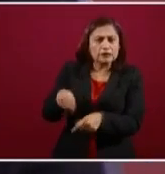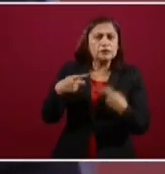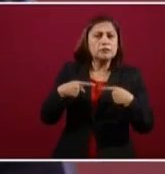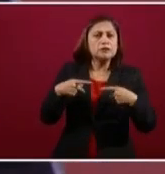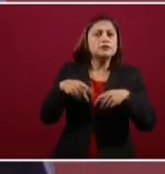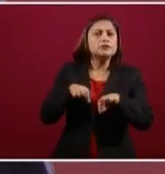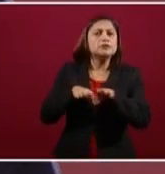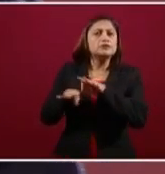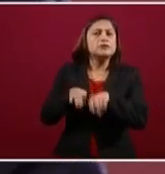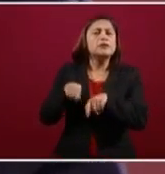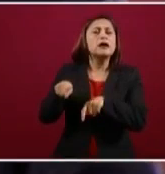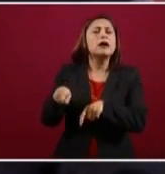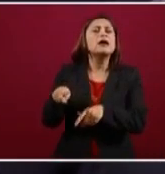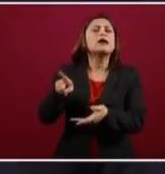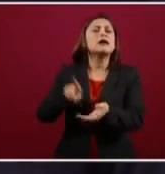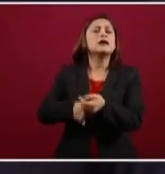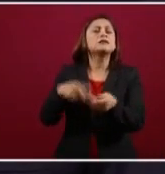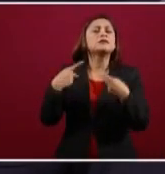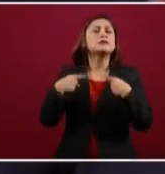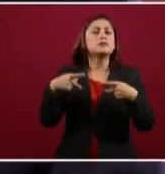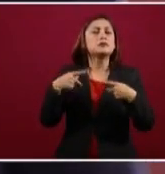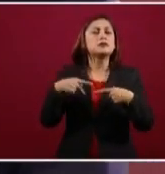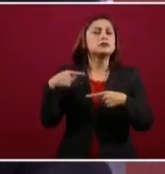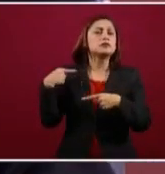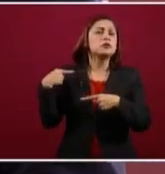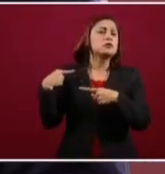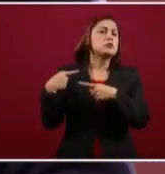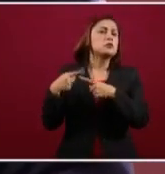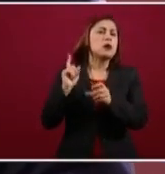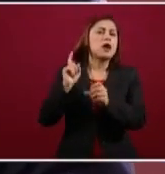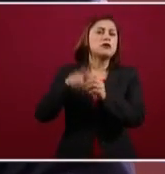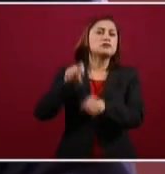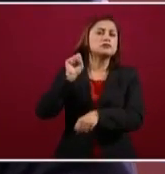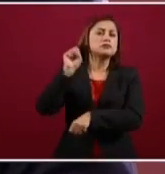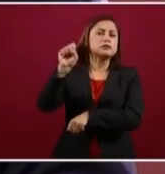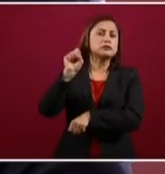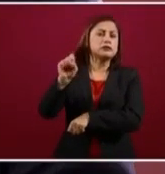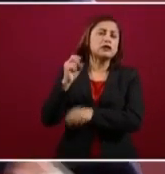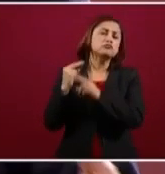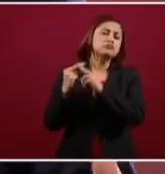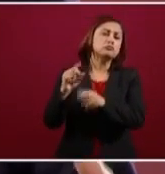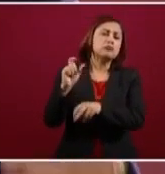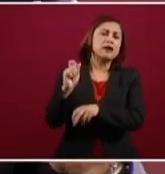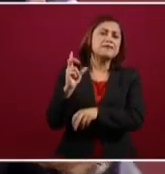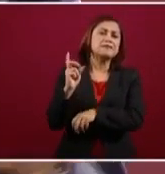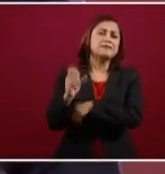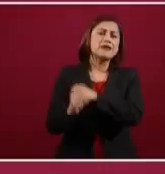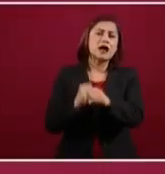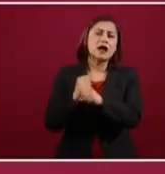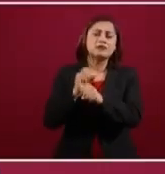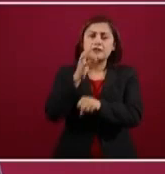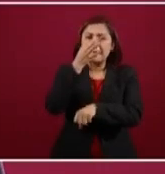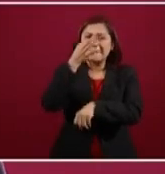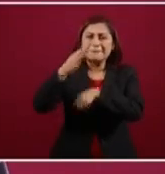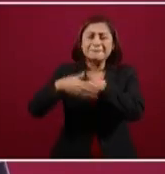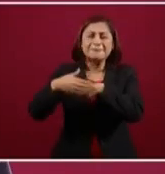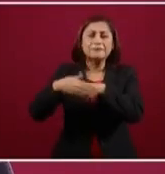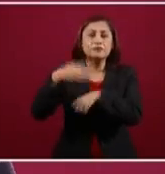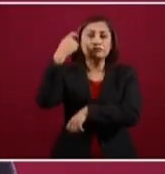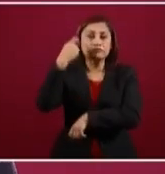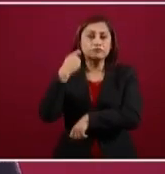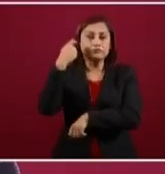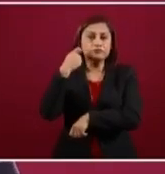que llevan 20, 30 años, bueno, que ya están a punto de jubilarse. Ellos mismos